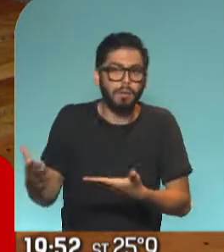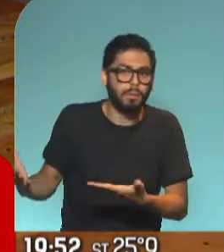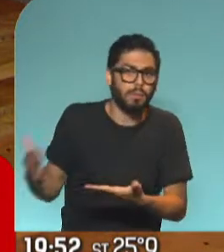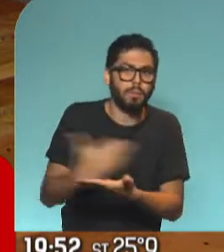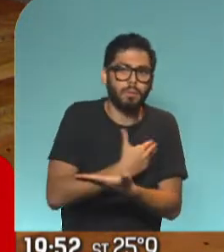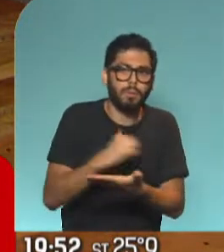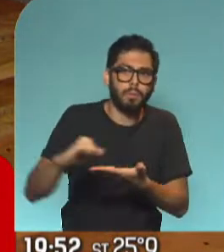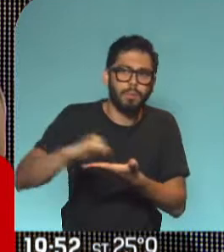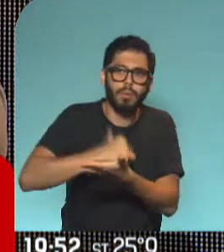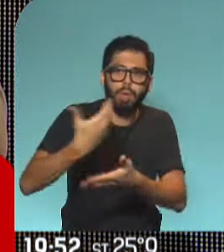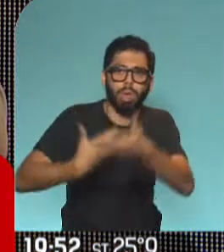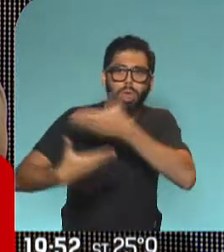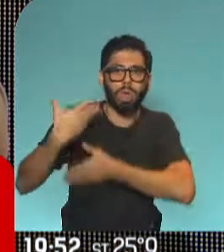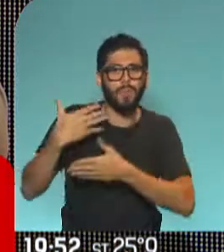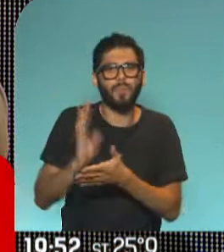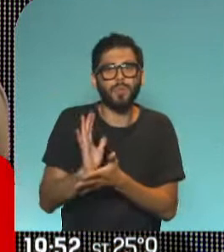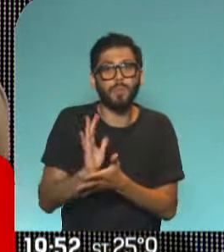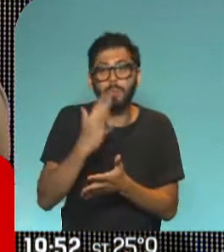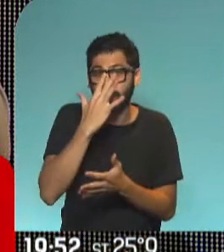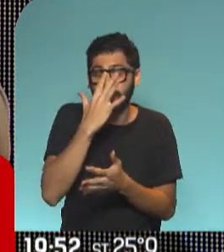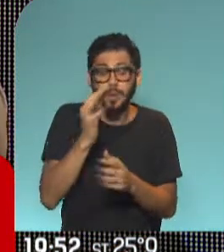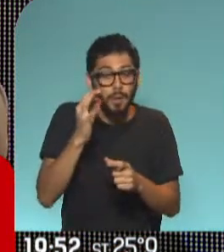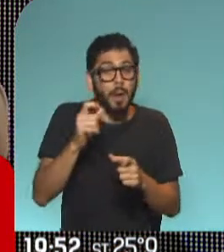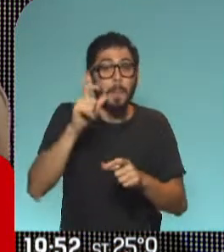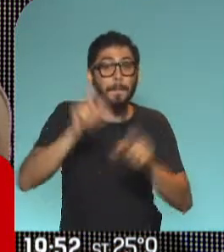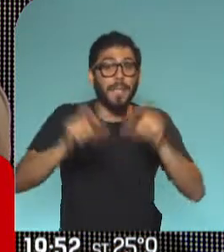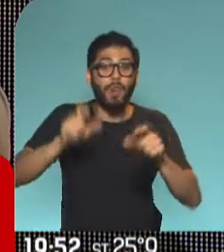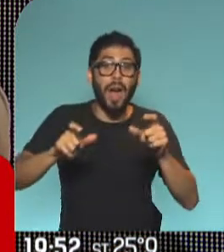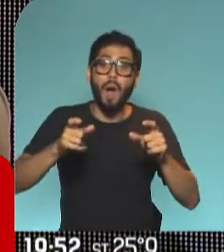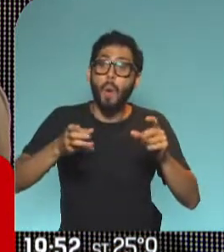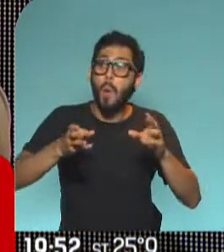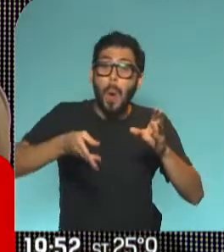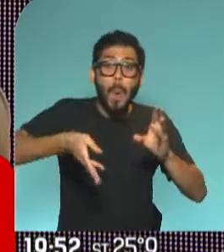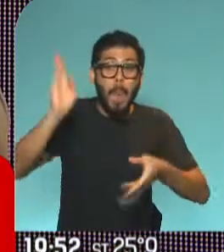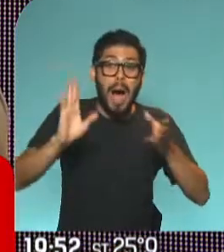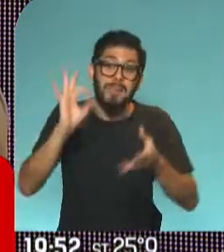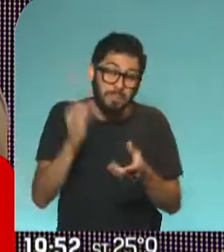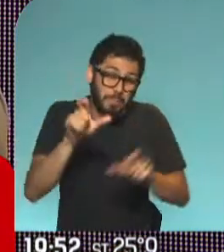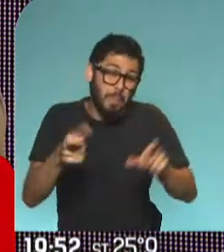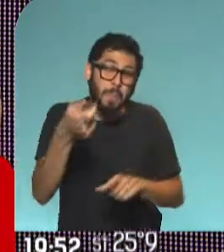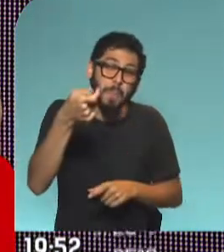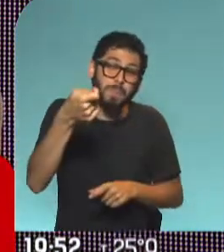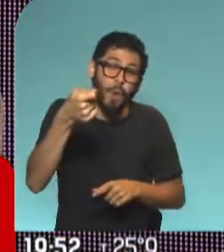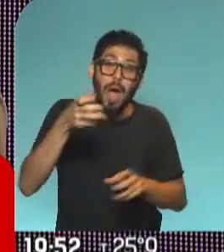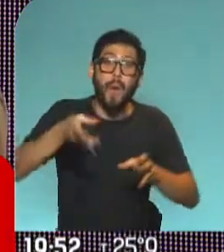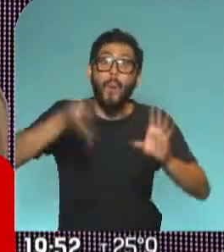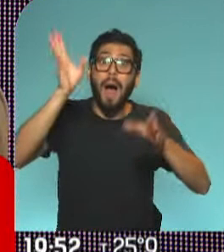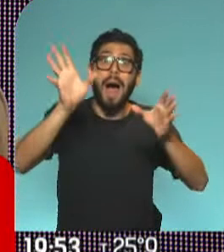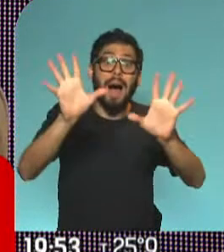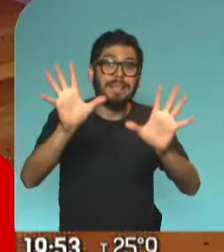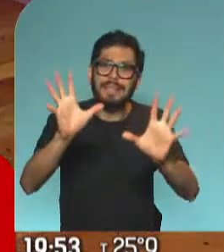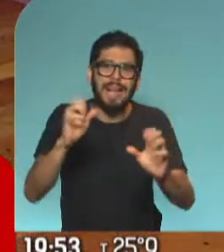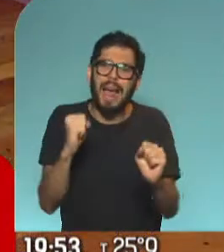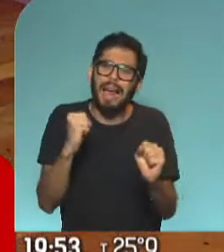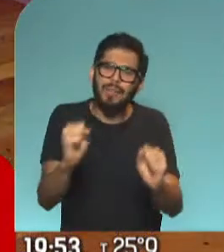un esfuerzo de poquitos, porque son muy poquitos los argentinos que tenían pensado viajar, para evitar que eso suceda.